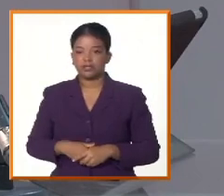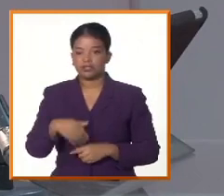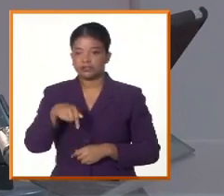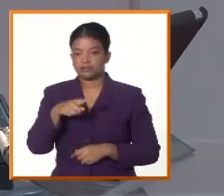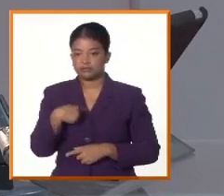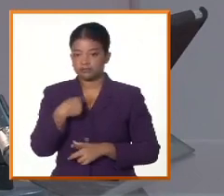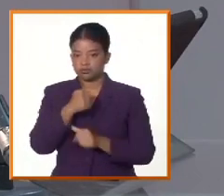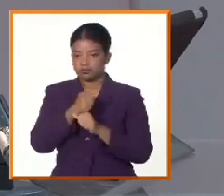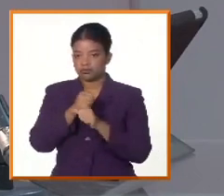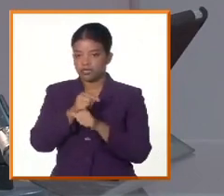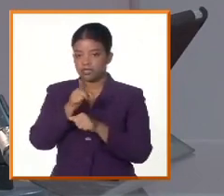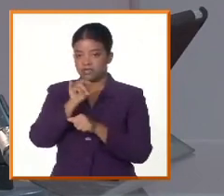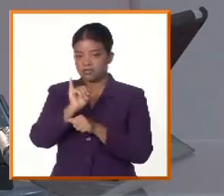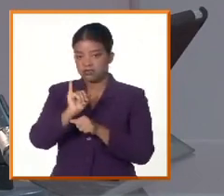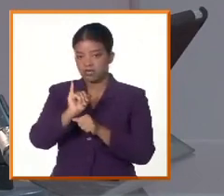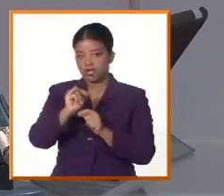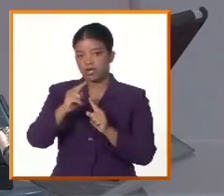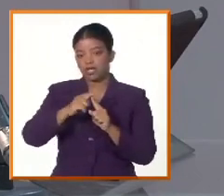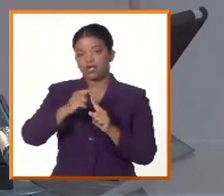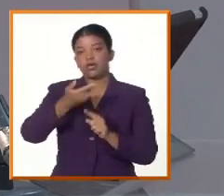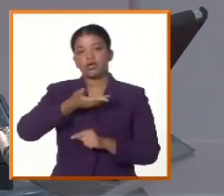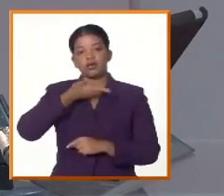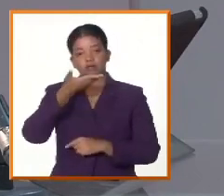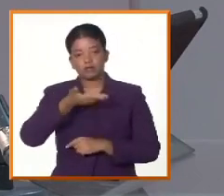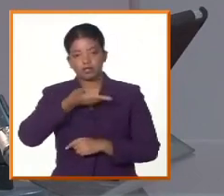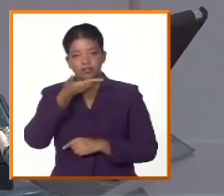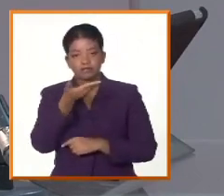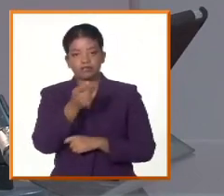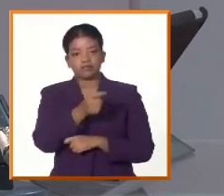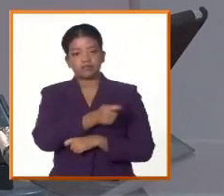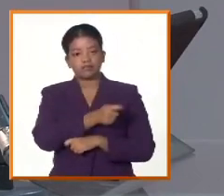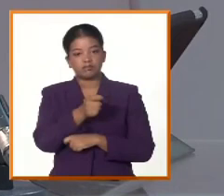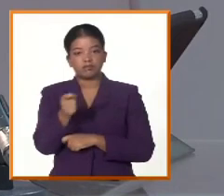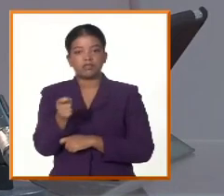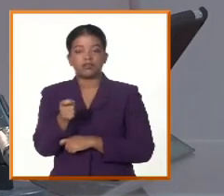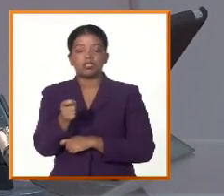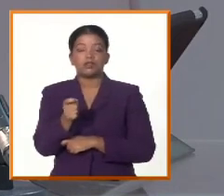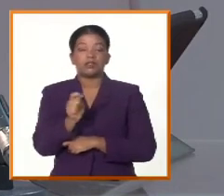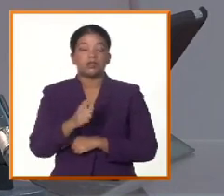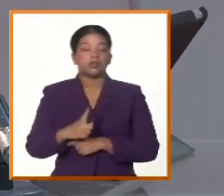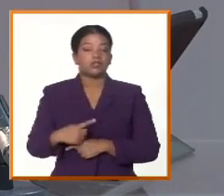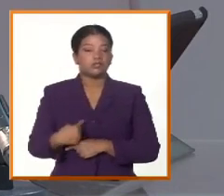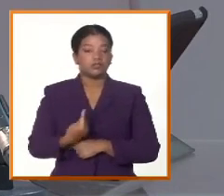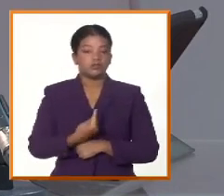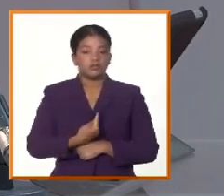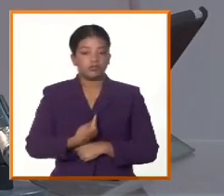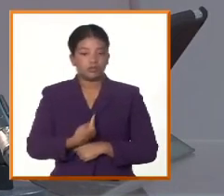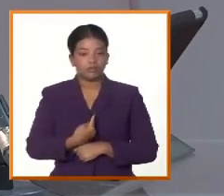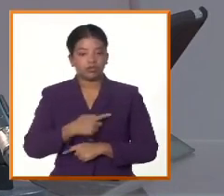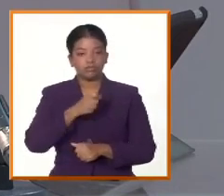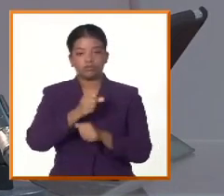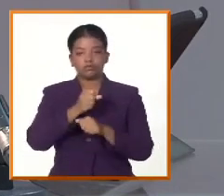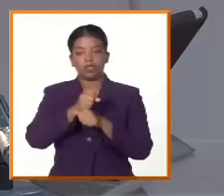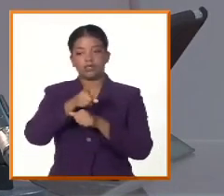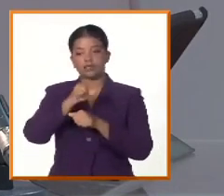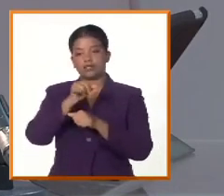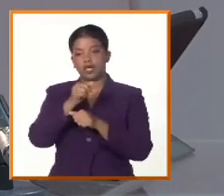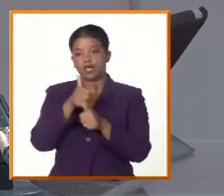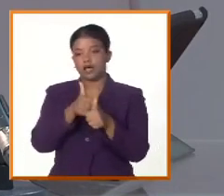asesorías tecnológicas hoy el Instituto Está trabajando 16 asesorías